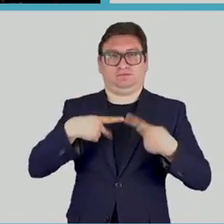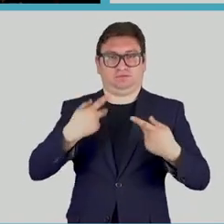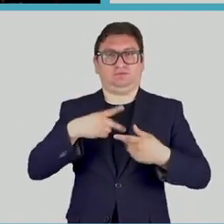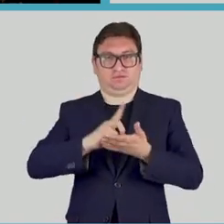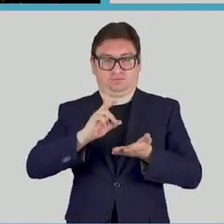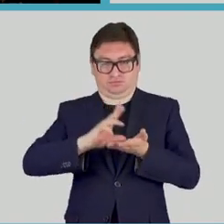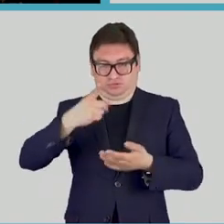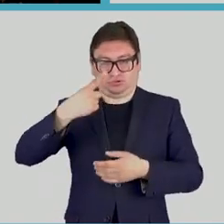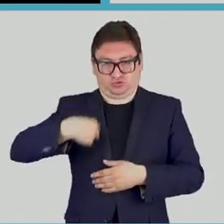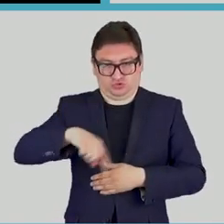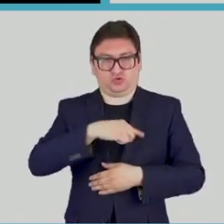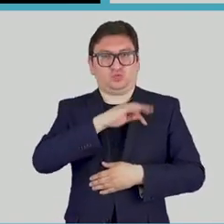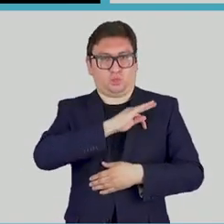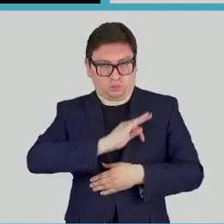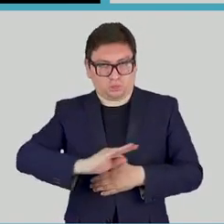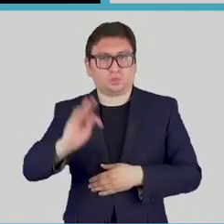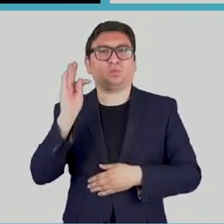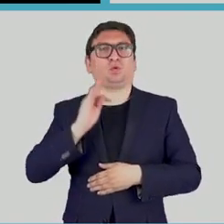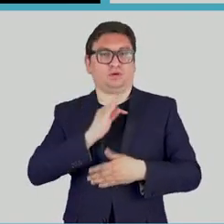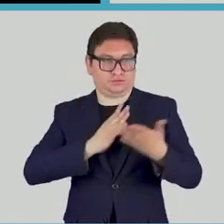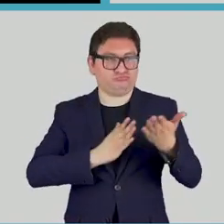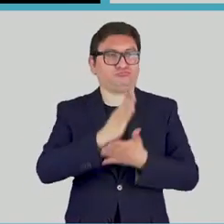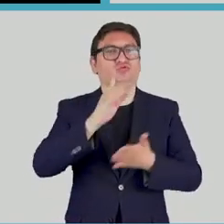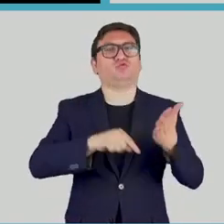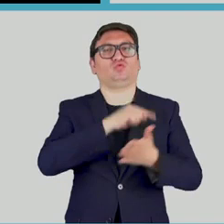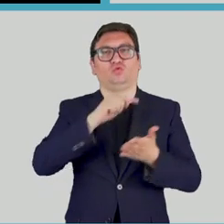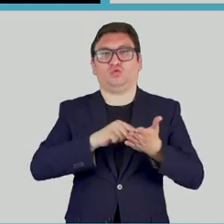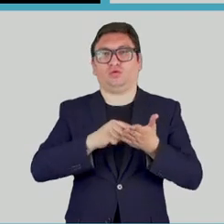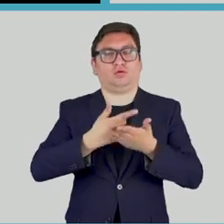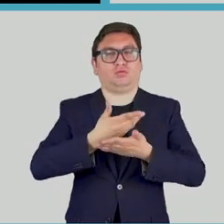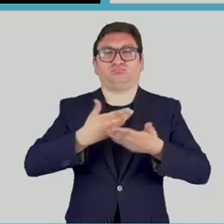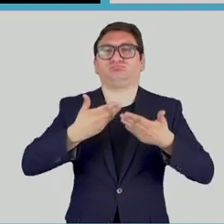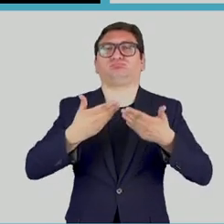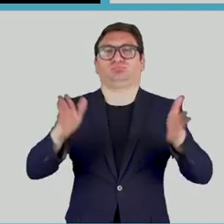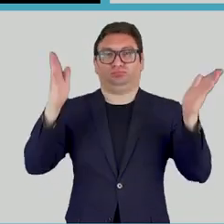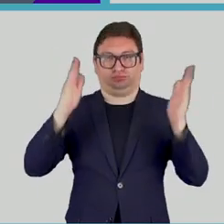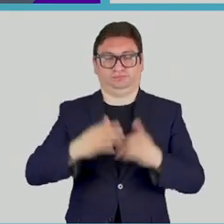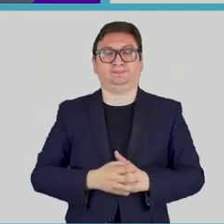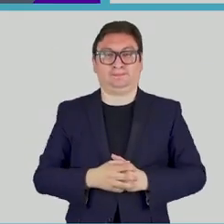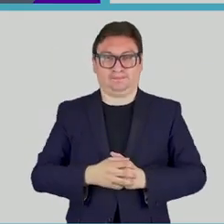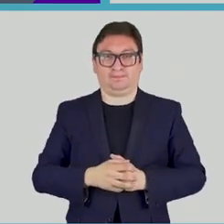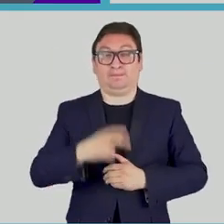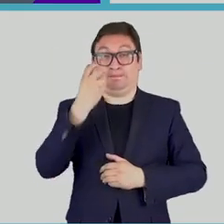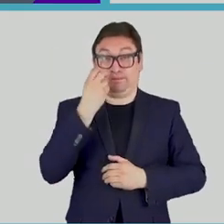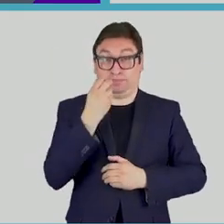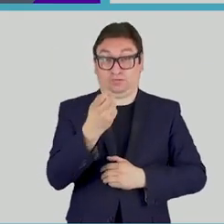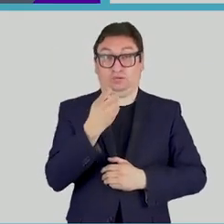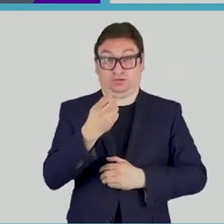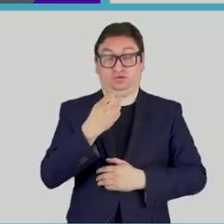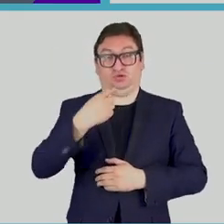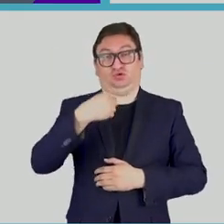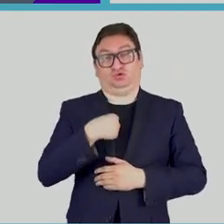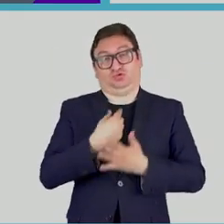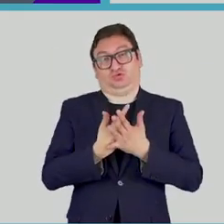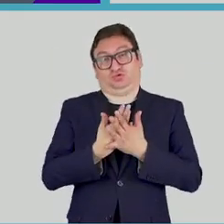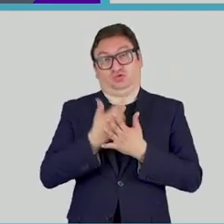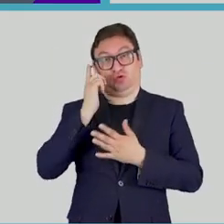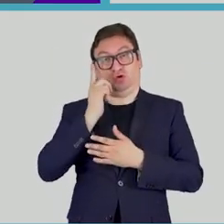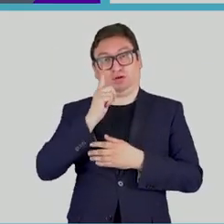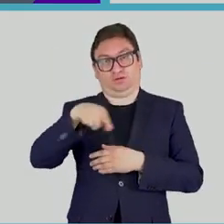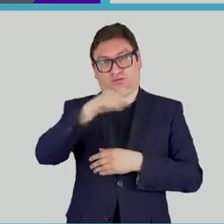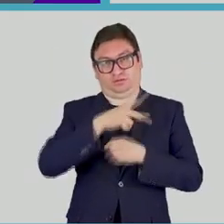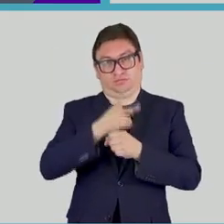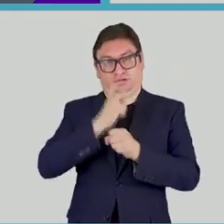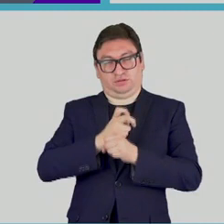discapacidad nosotros tengamos ese espacio plural y abierto por ello yo esperaría